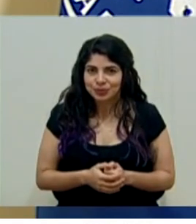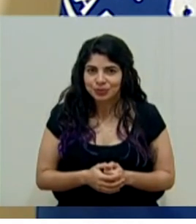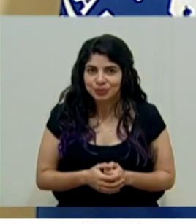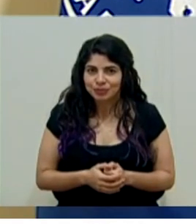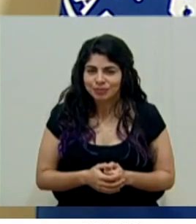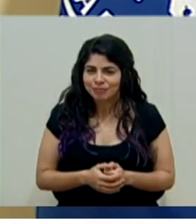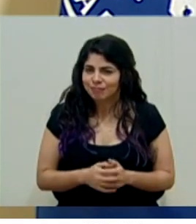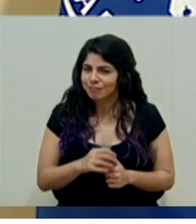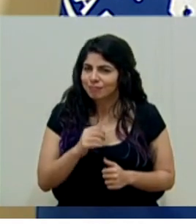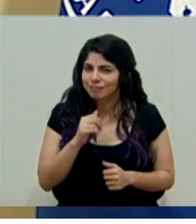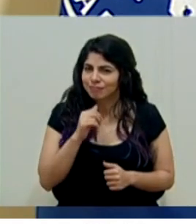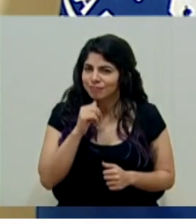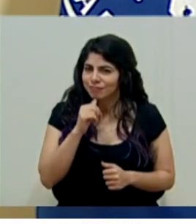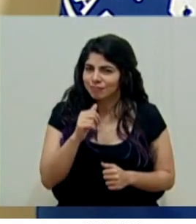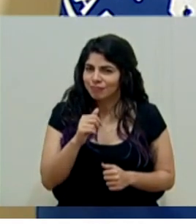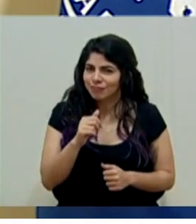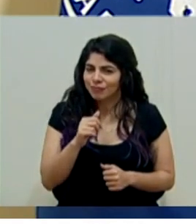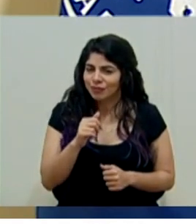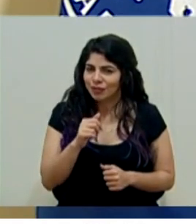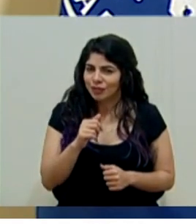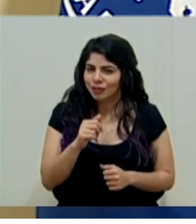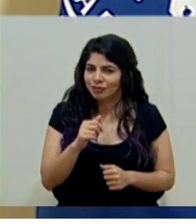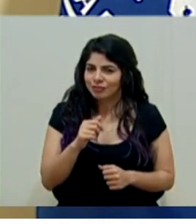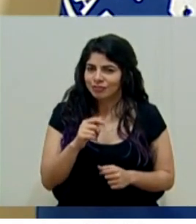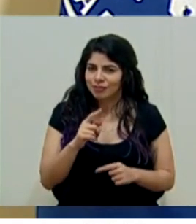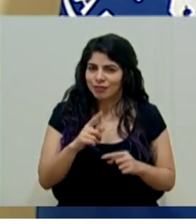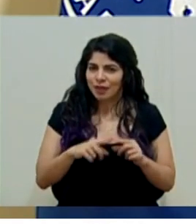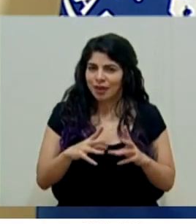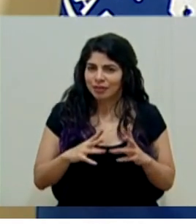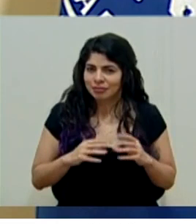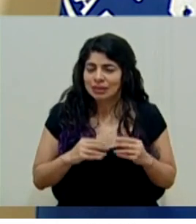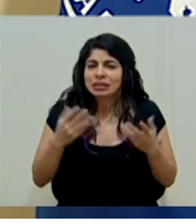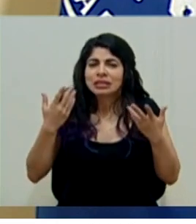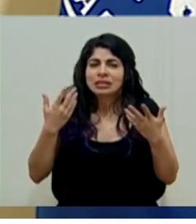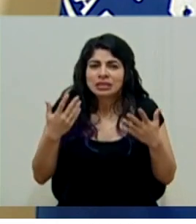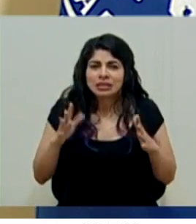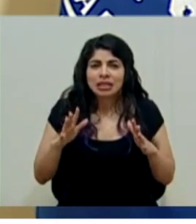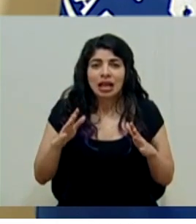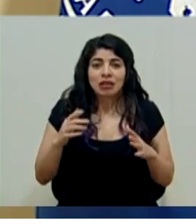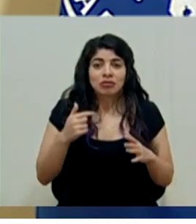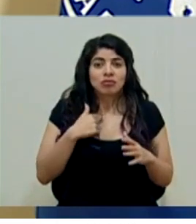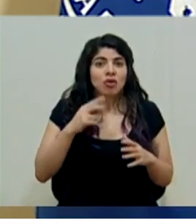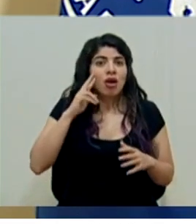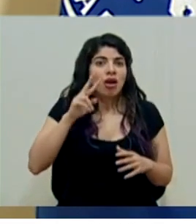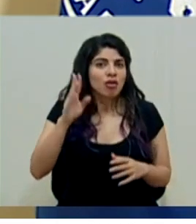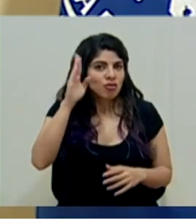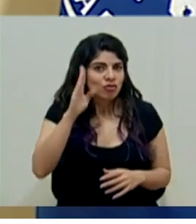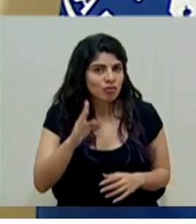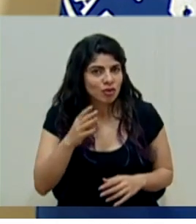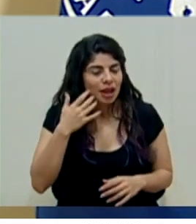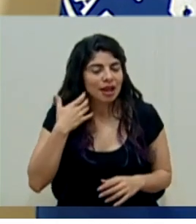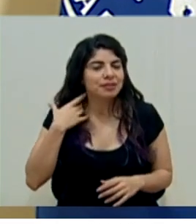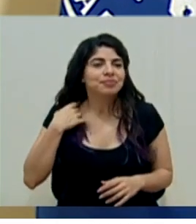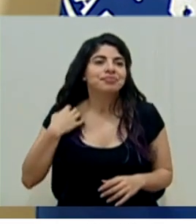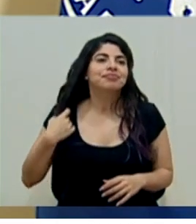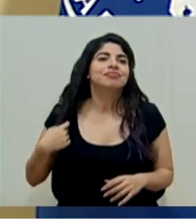no corresponde y no es de recibo. Yo creo que hemos pasado por alto, y yo no paso por alto, temas como